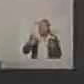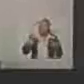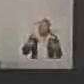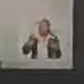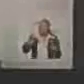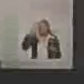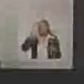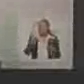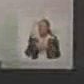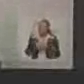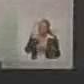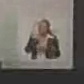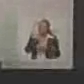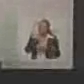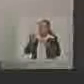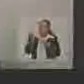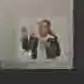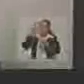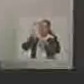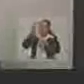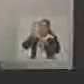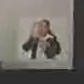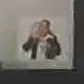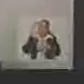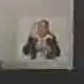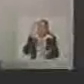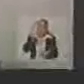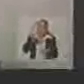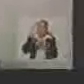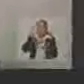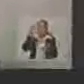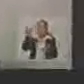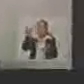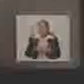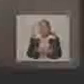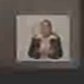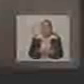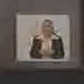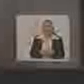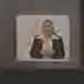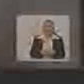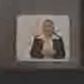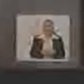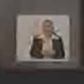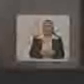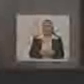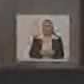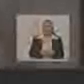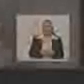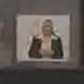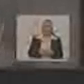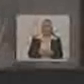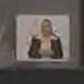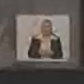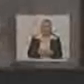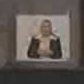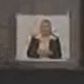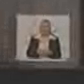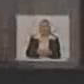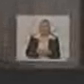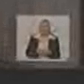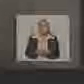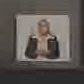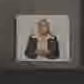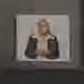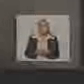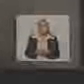serán eternas más allá del gobierno que venga. Muchas gracias. Gracias. Como habíamos acordado, seguirá el